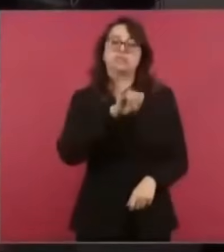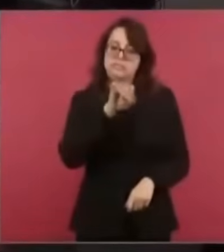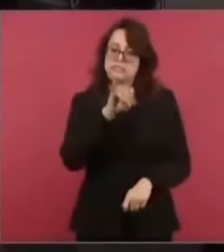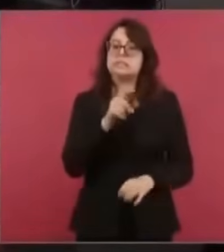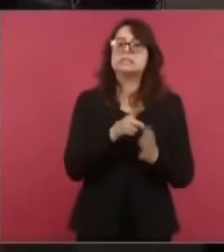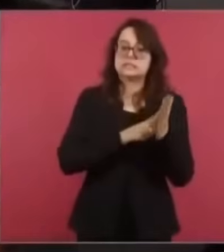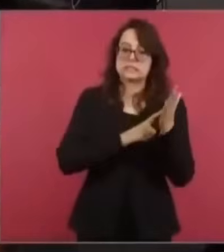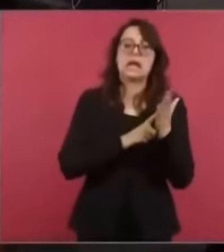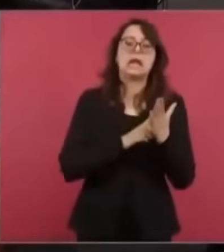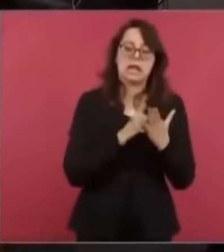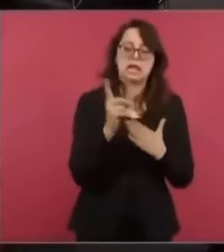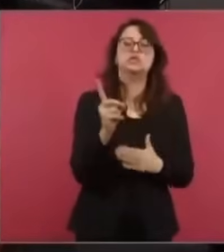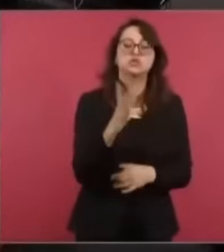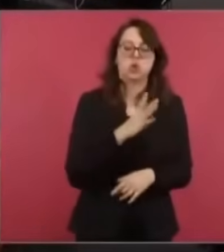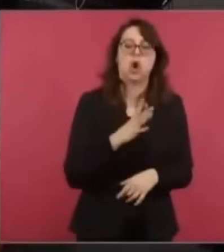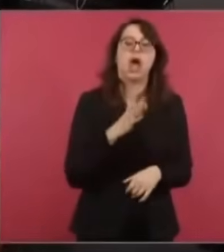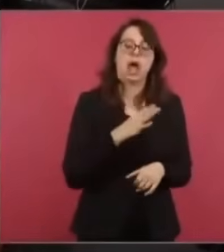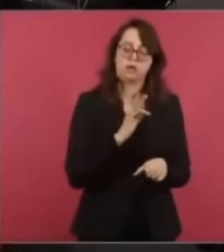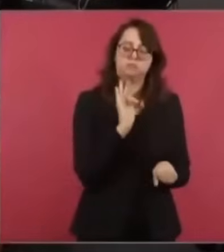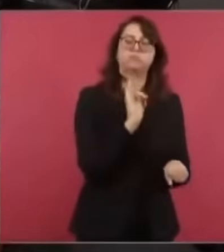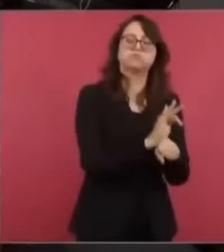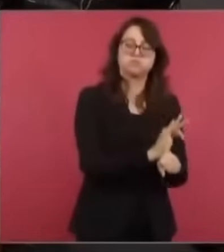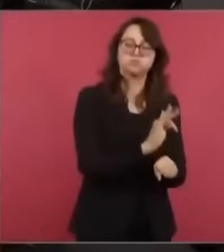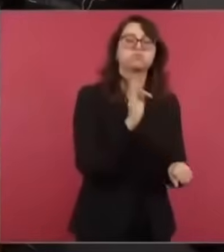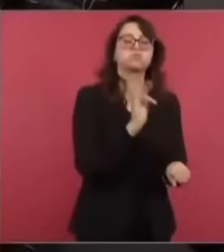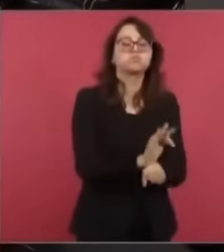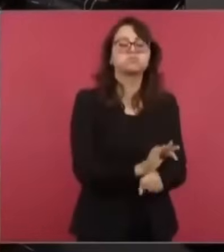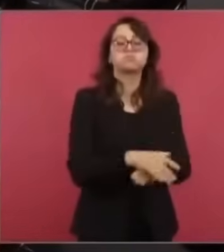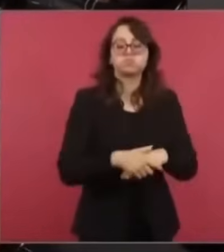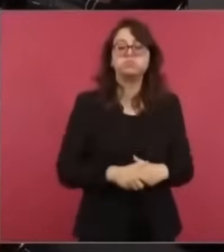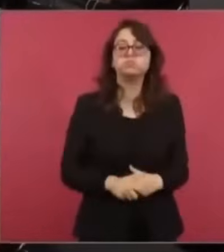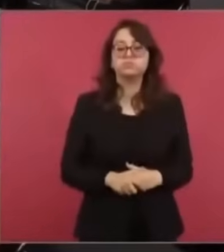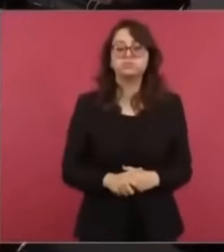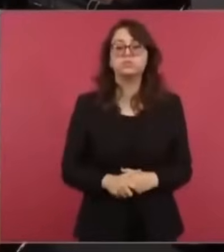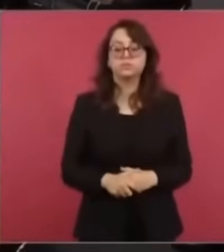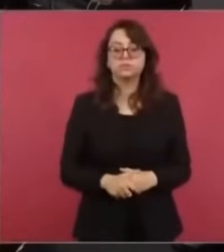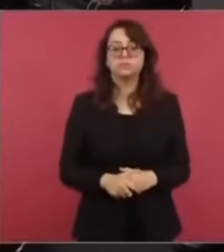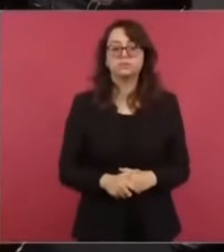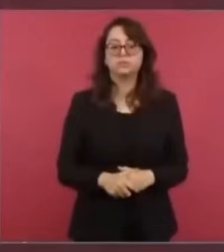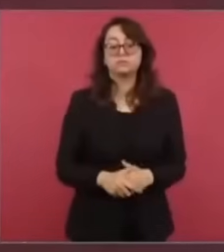es que ya no vamos a trabajar.